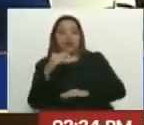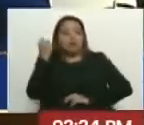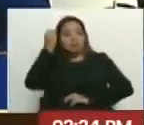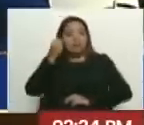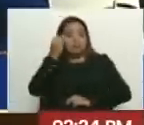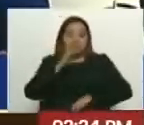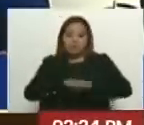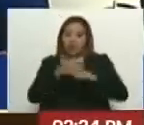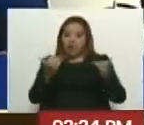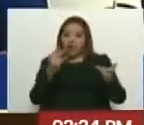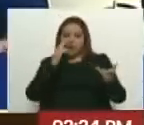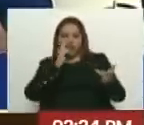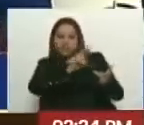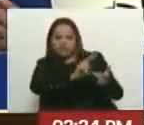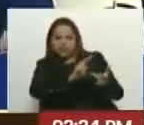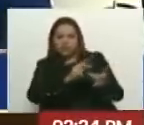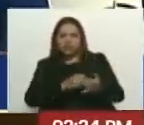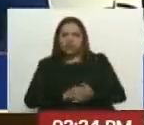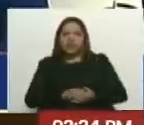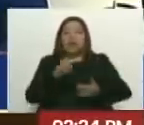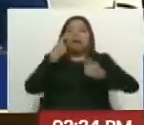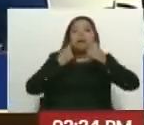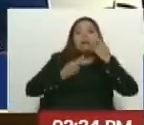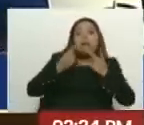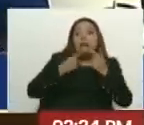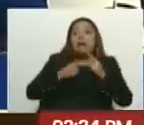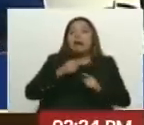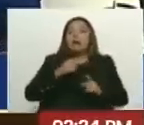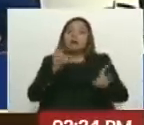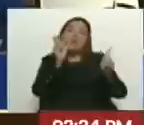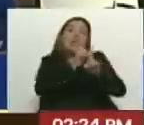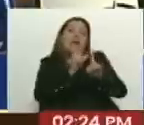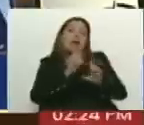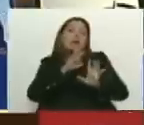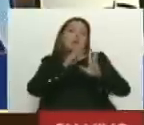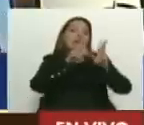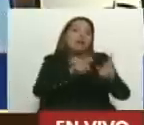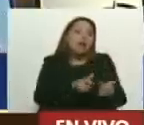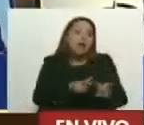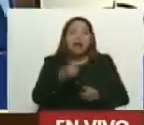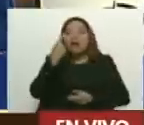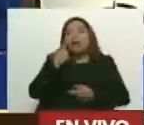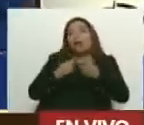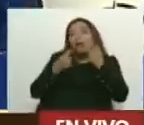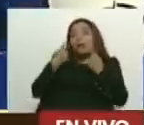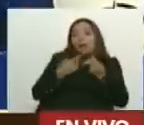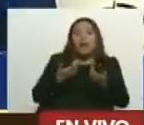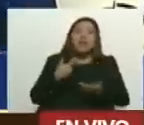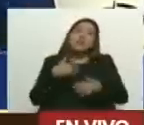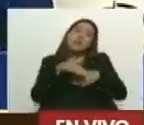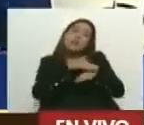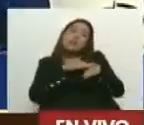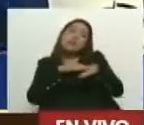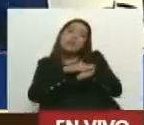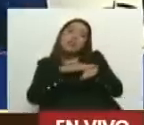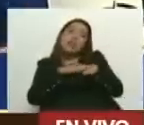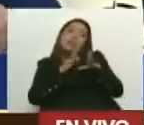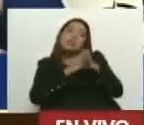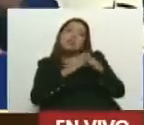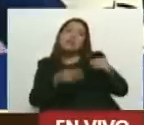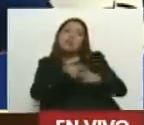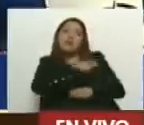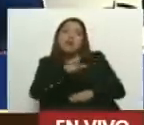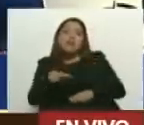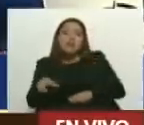visto ahora sus llantenes, sus declaraciones lacrimógenas, pidiendo unas disculpas